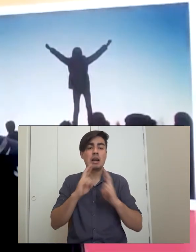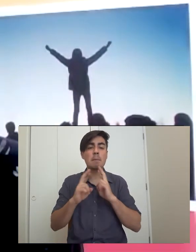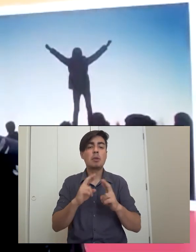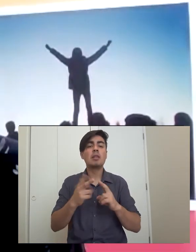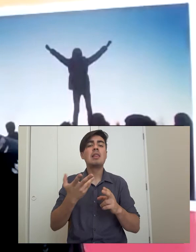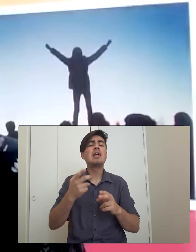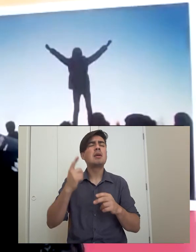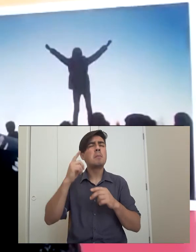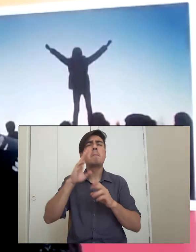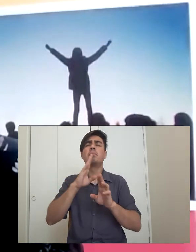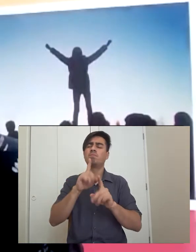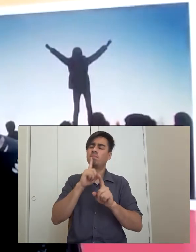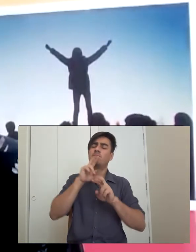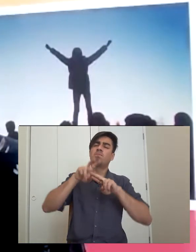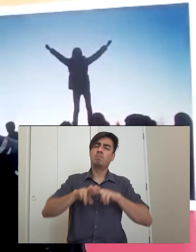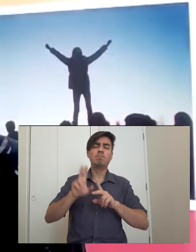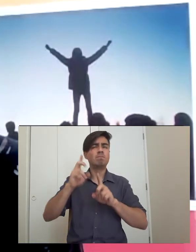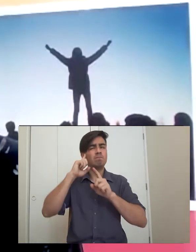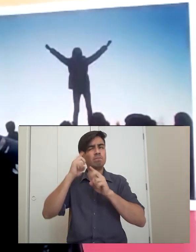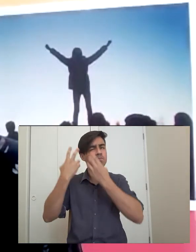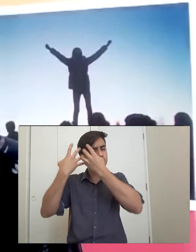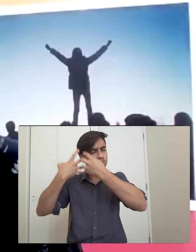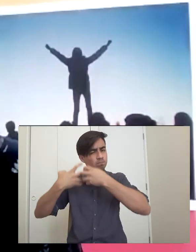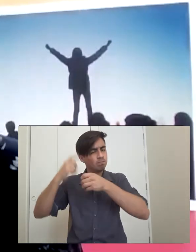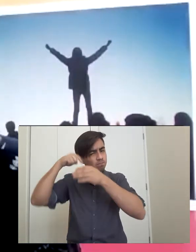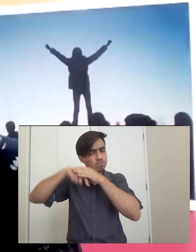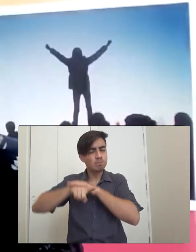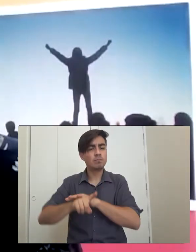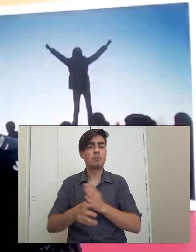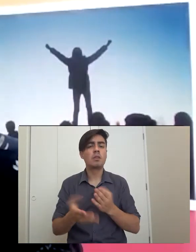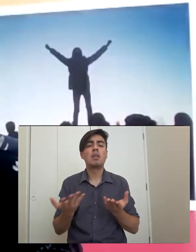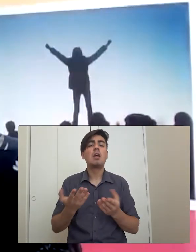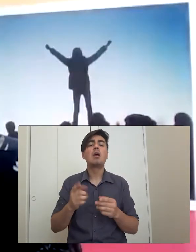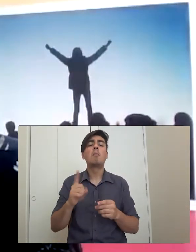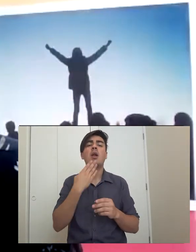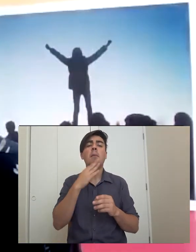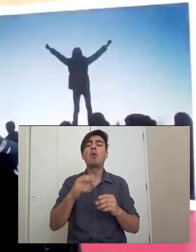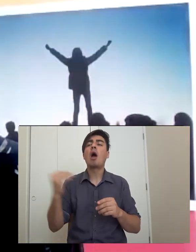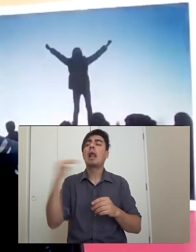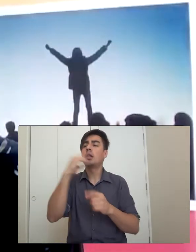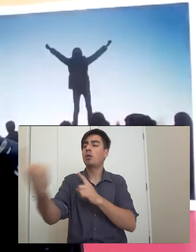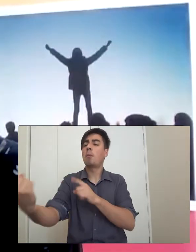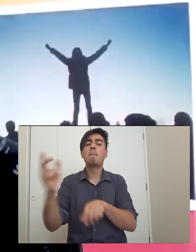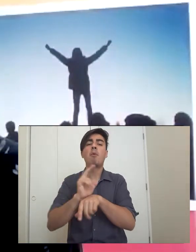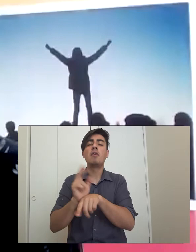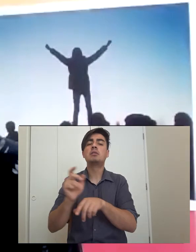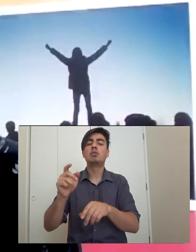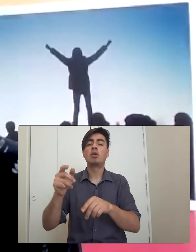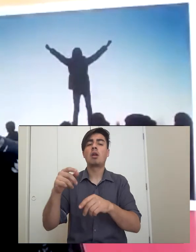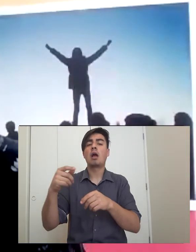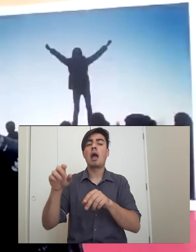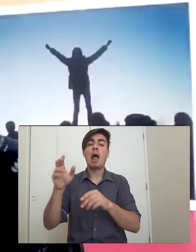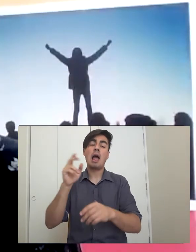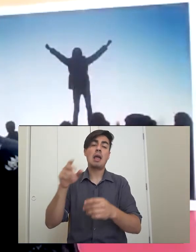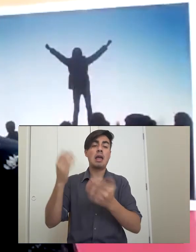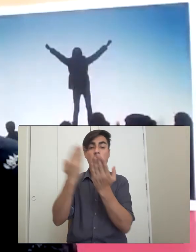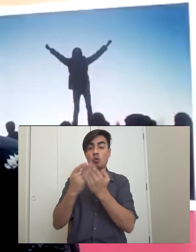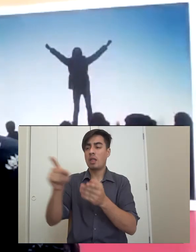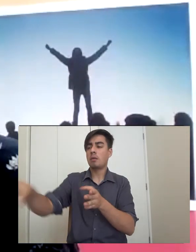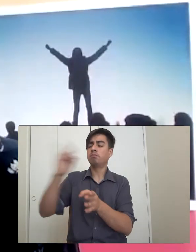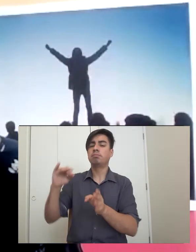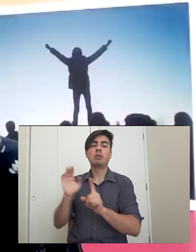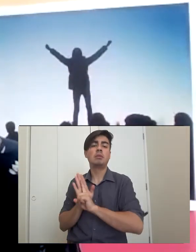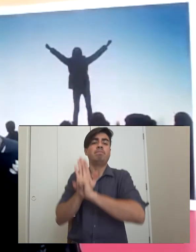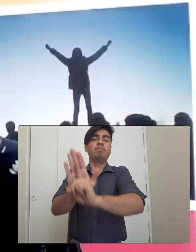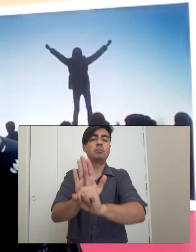más reflexiva, más que exponer a los alumnos más vulnerables. Creo que eso es